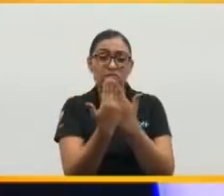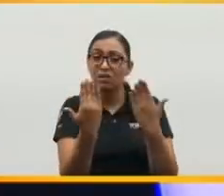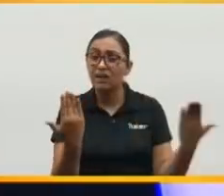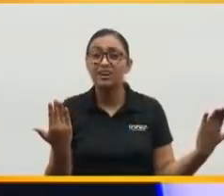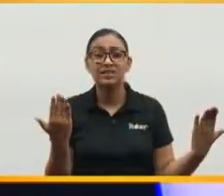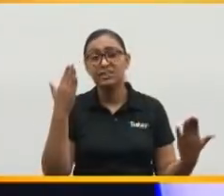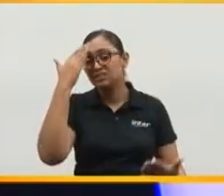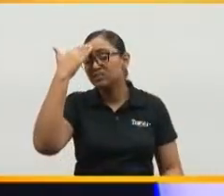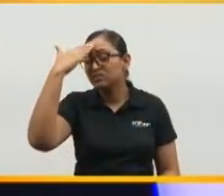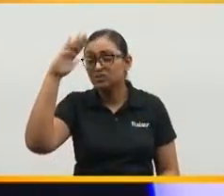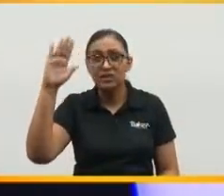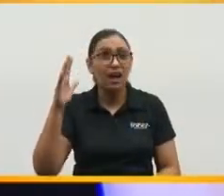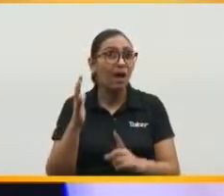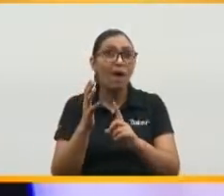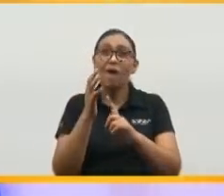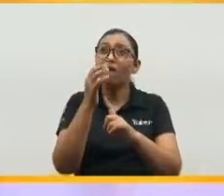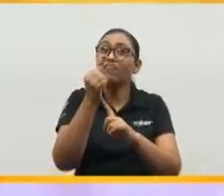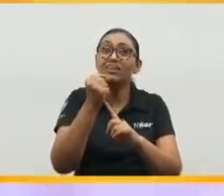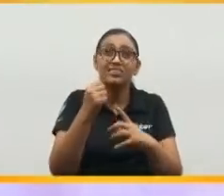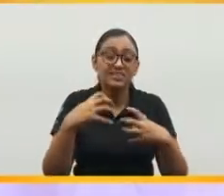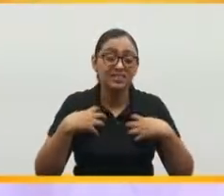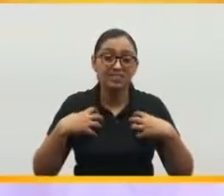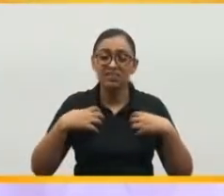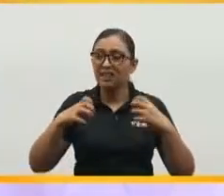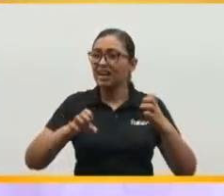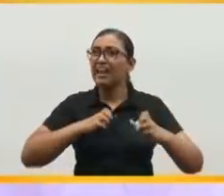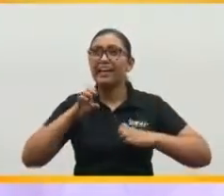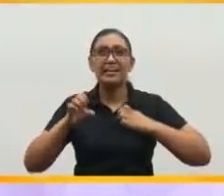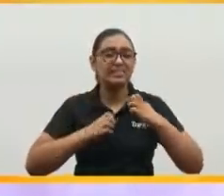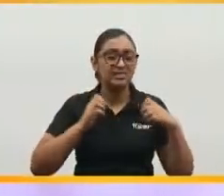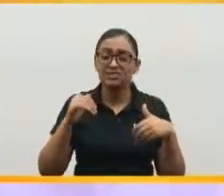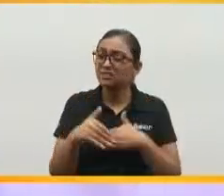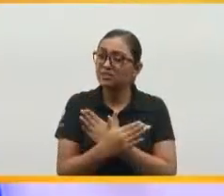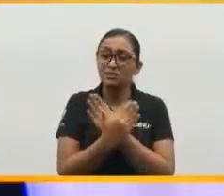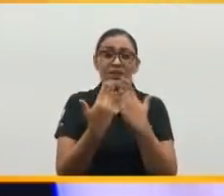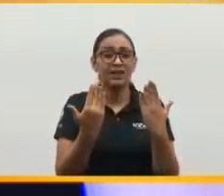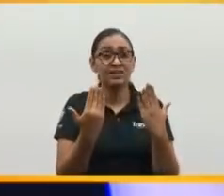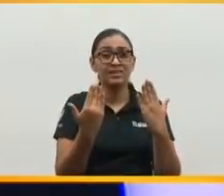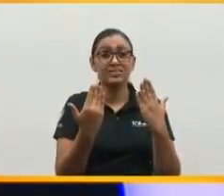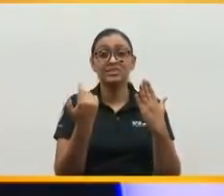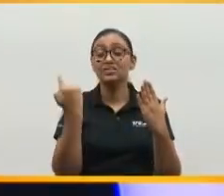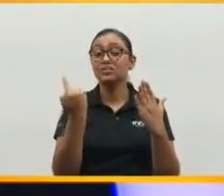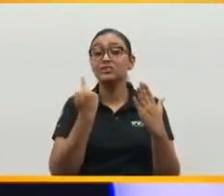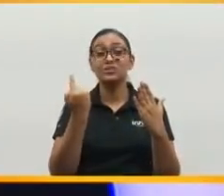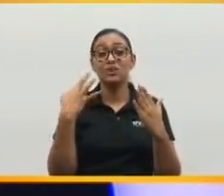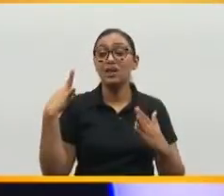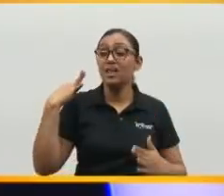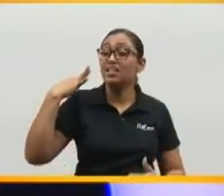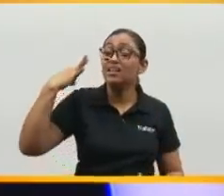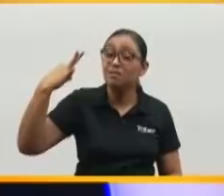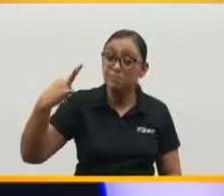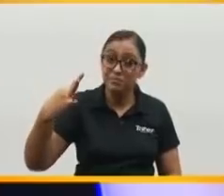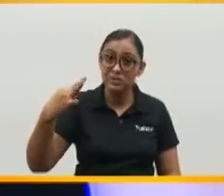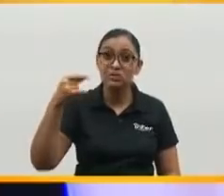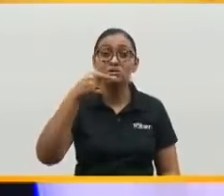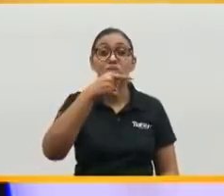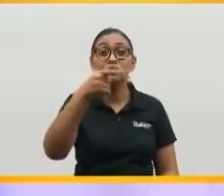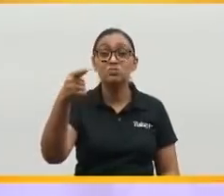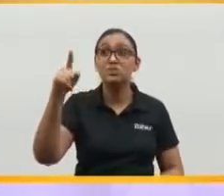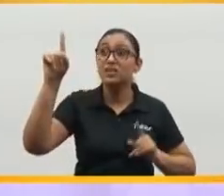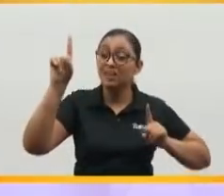sentido, si el día de hoy no tienes motivación, una invitación te hago. Acércate esta